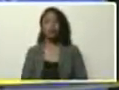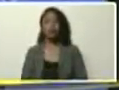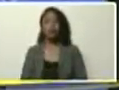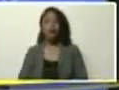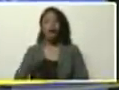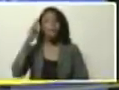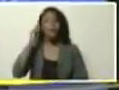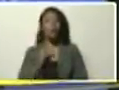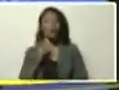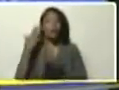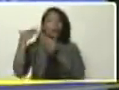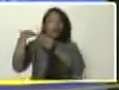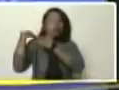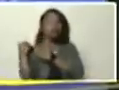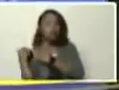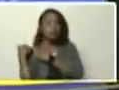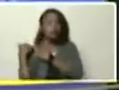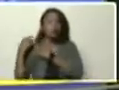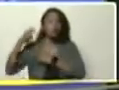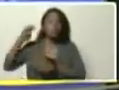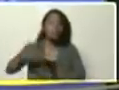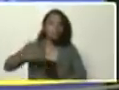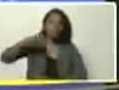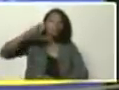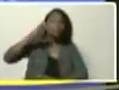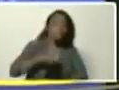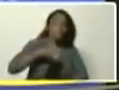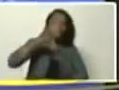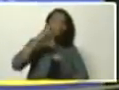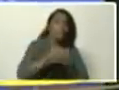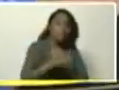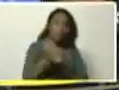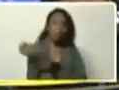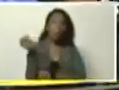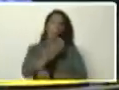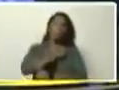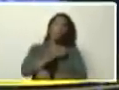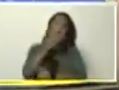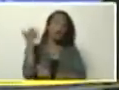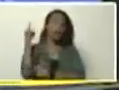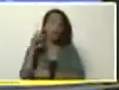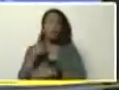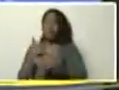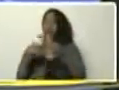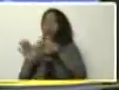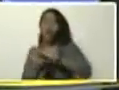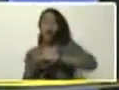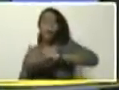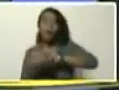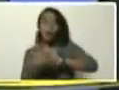Bolívar cargó esa caminata con la derrota encima. Se fue a Jamaica, se fue a Haití.